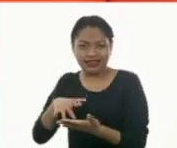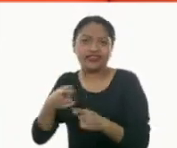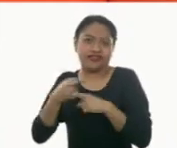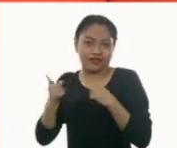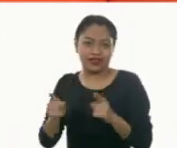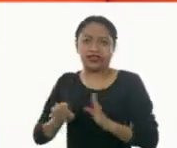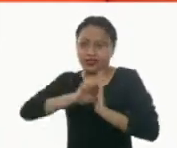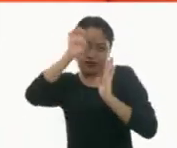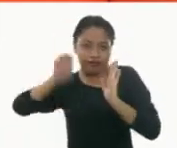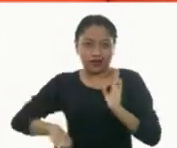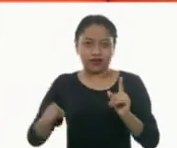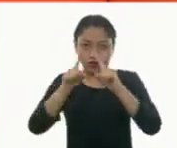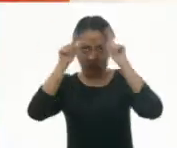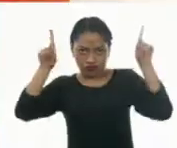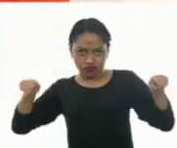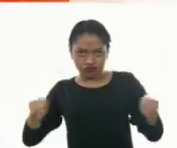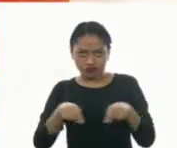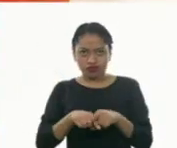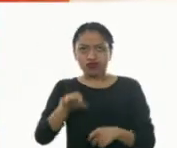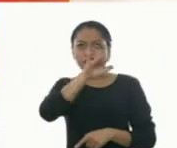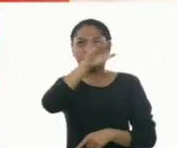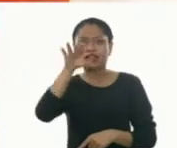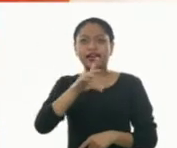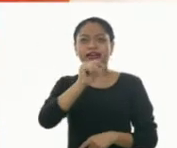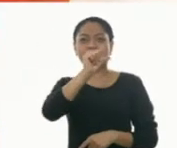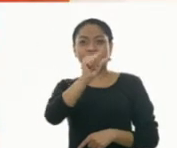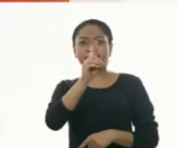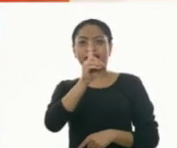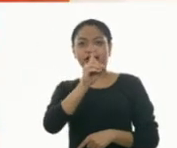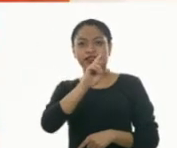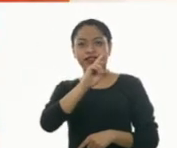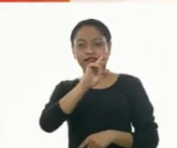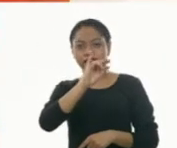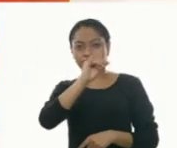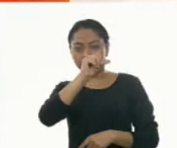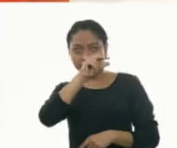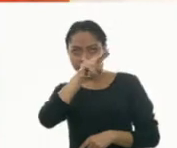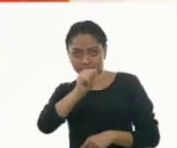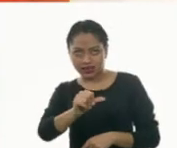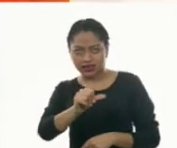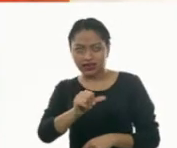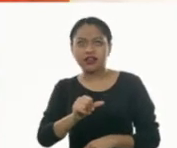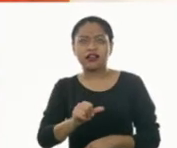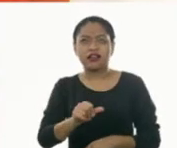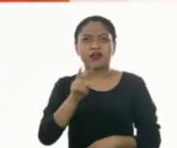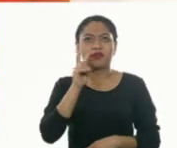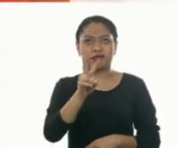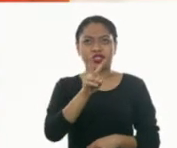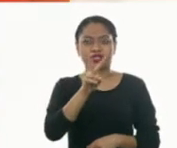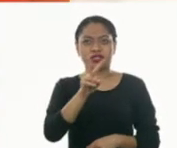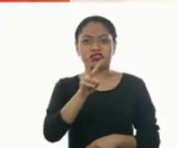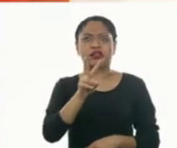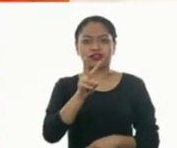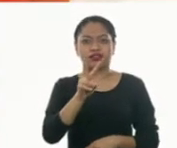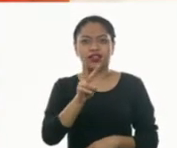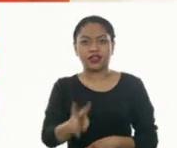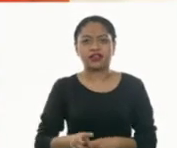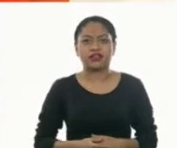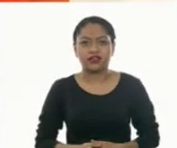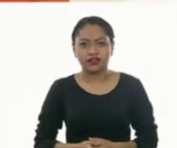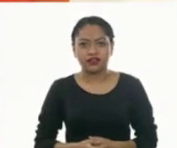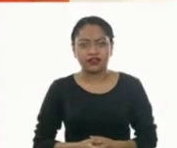ahí un cartel que dice Adriana y tienes la discriminación visual y auditiva